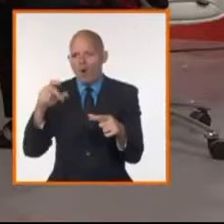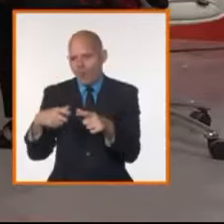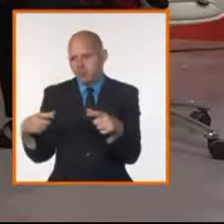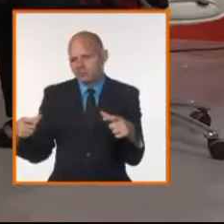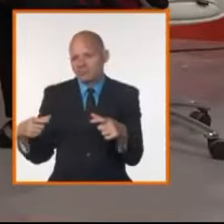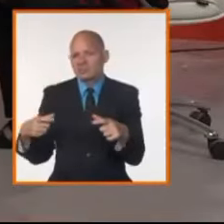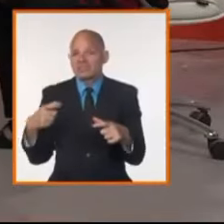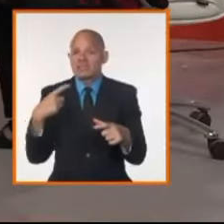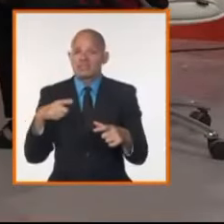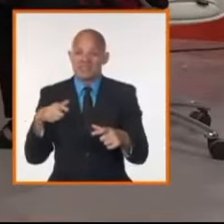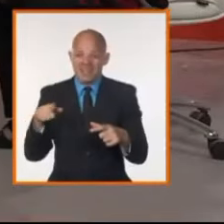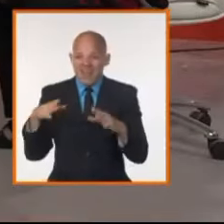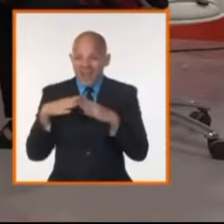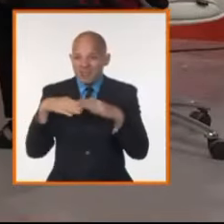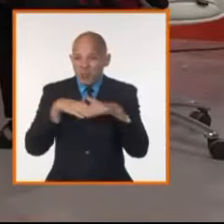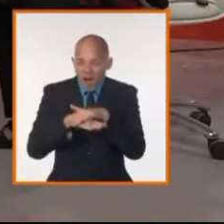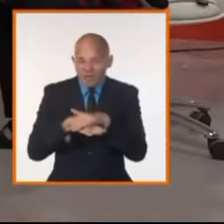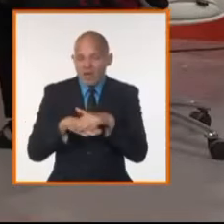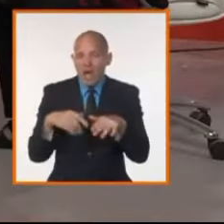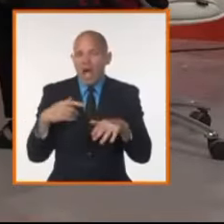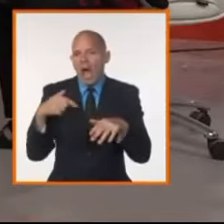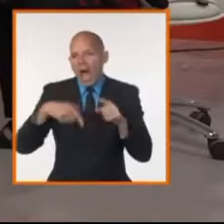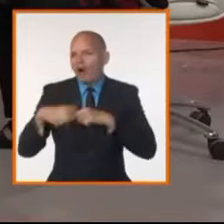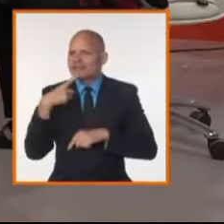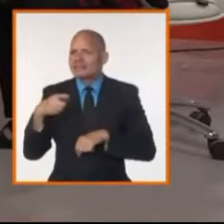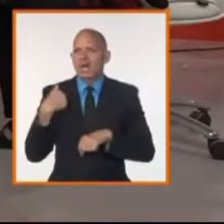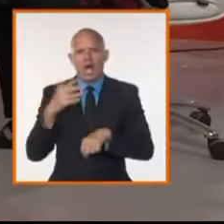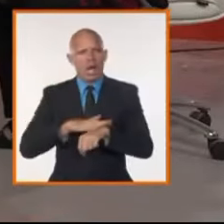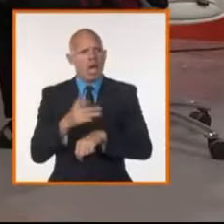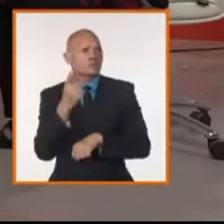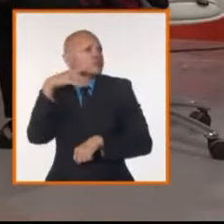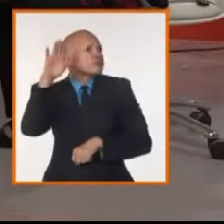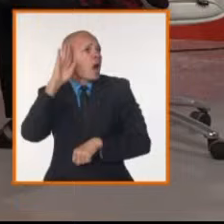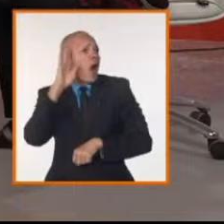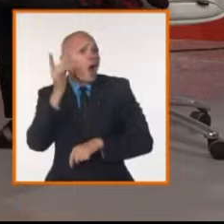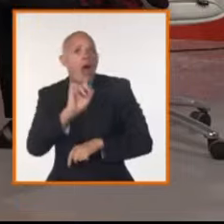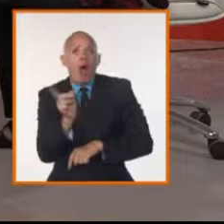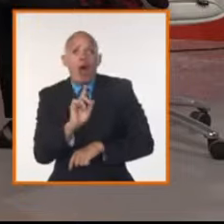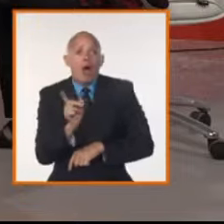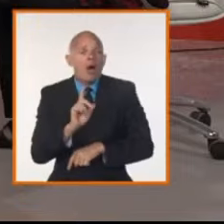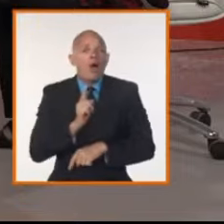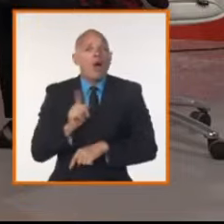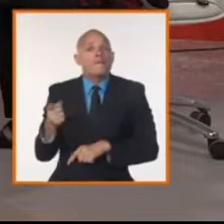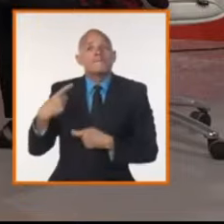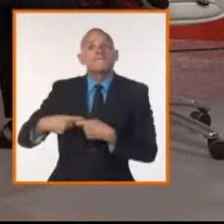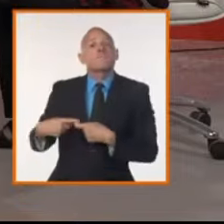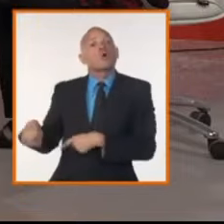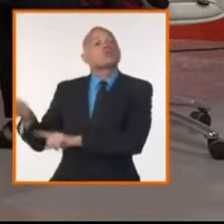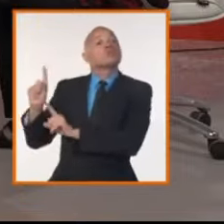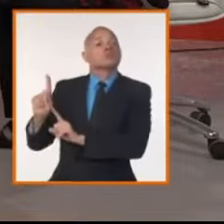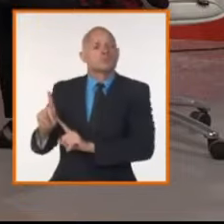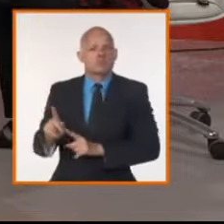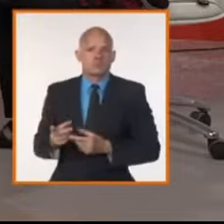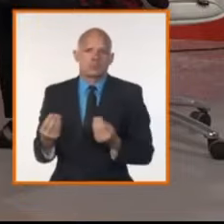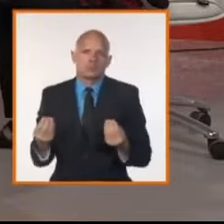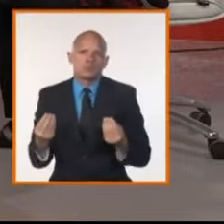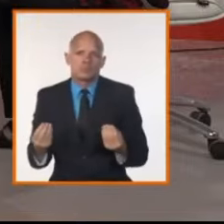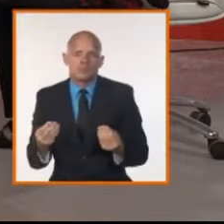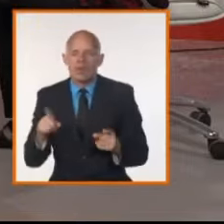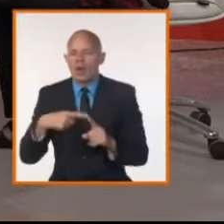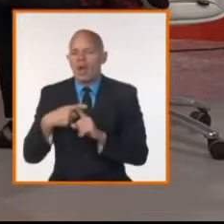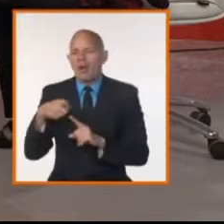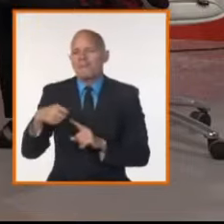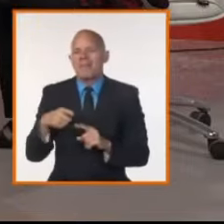la la culpable es la mujer ya la culpable es la mujer y por supuesto esto estos otros tres empresarios que también están involucrados dos de ellos dos de ellos